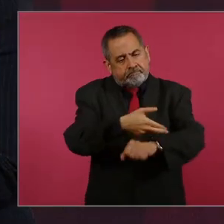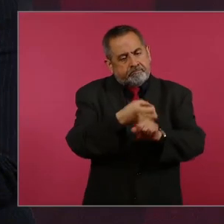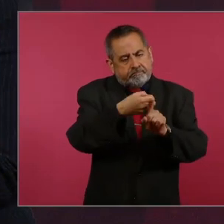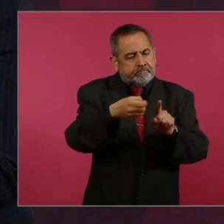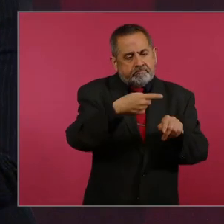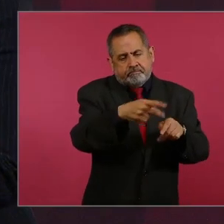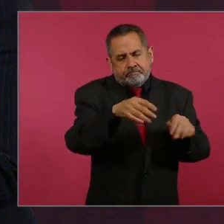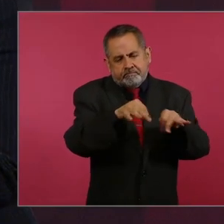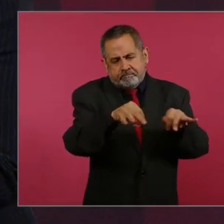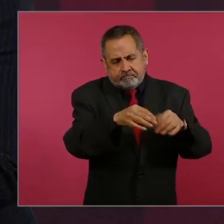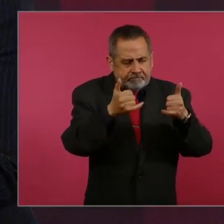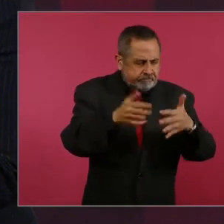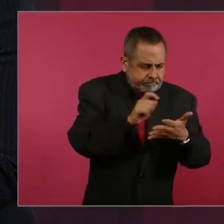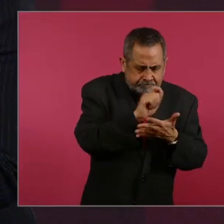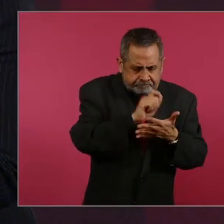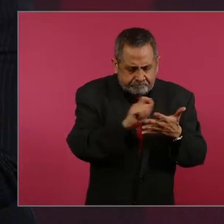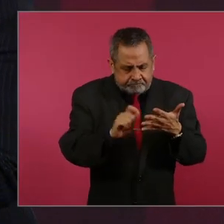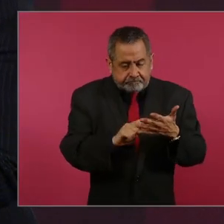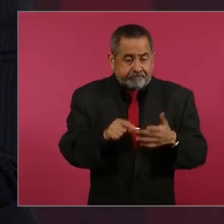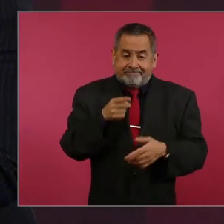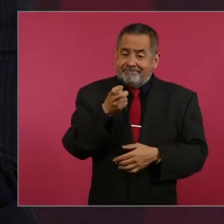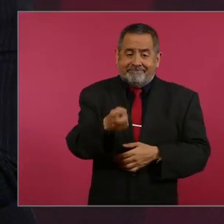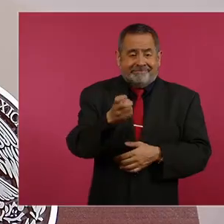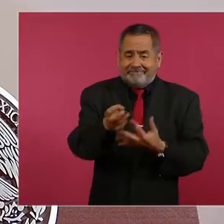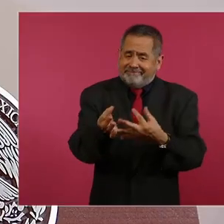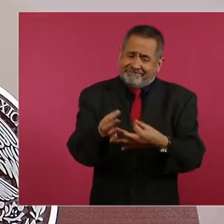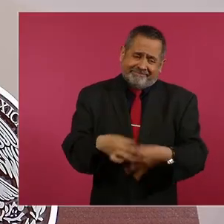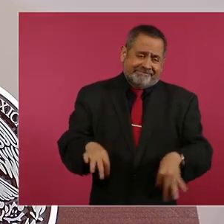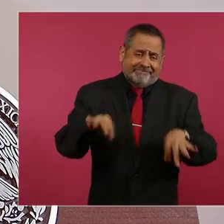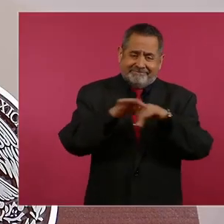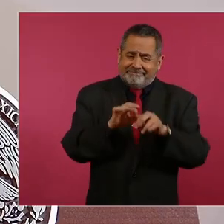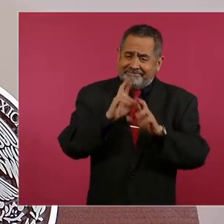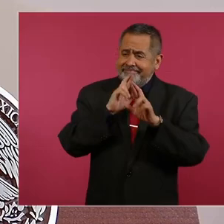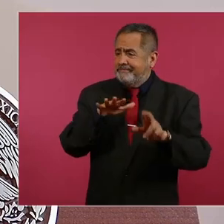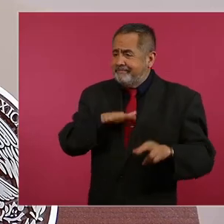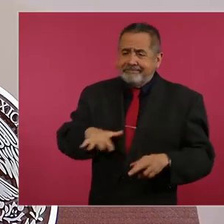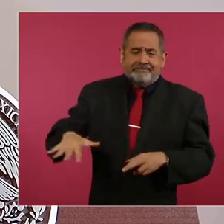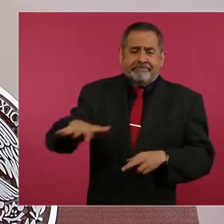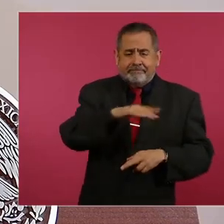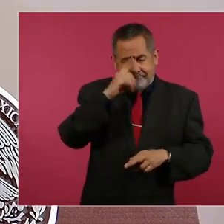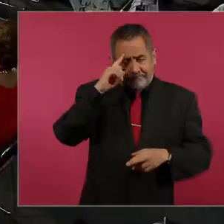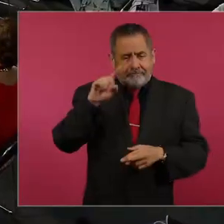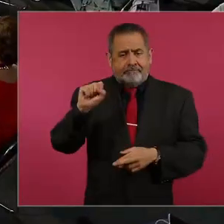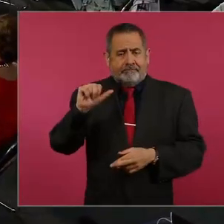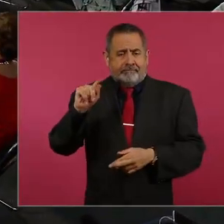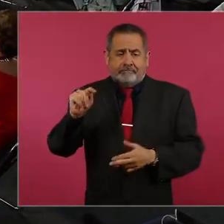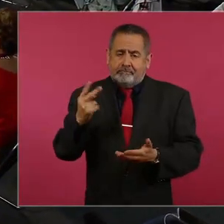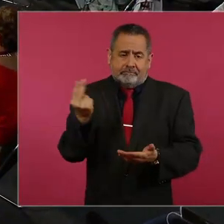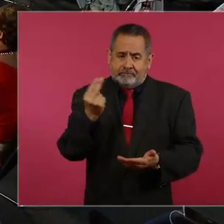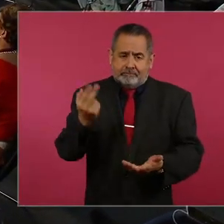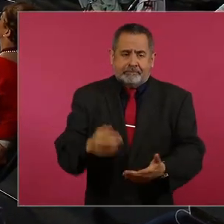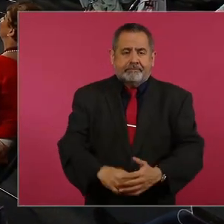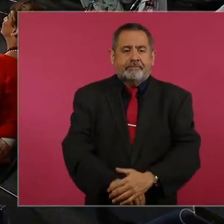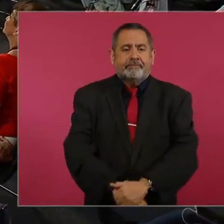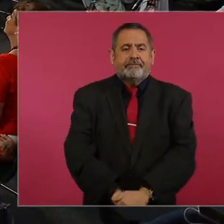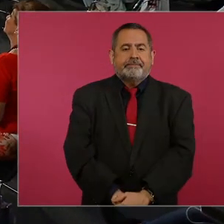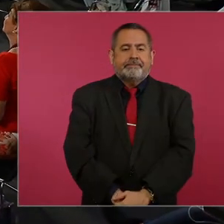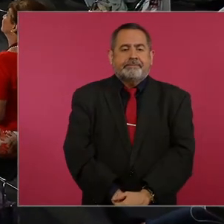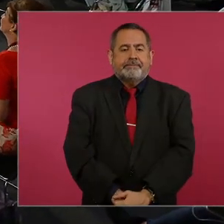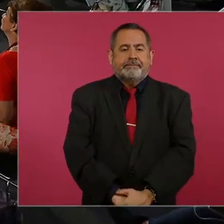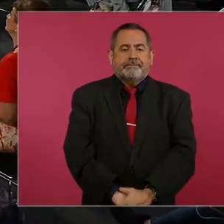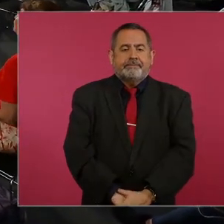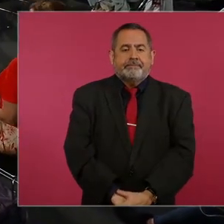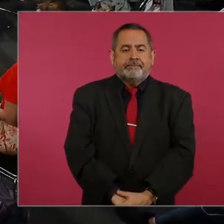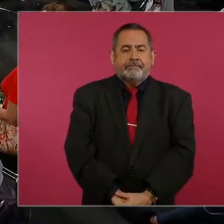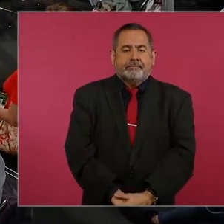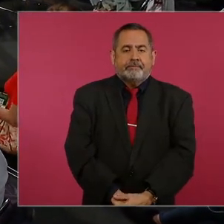de trabajo. Están conscientes que este asunto es de suma importancia para el fisco. ¿Se vayan de vacaciones? ¿No tendrían